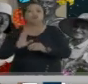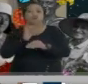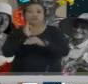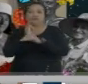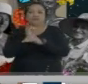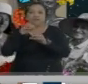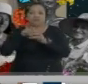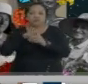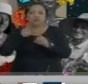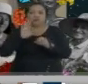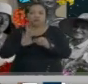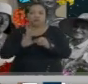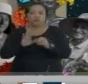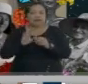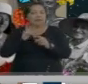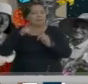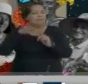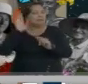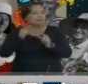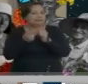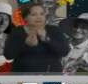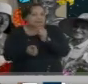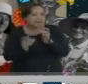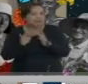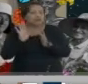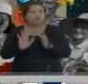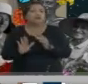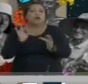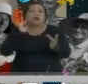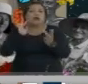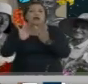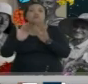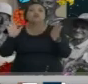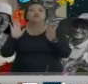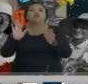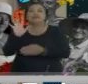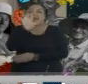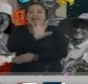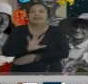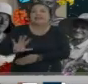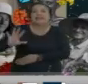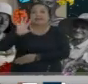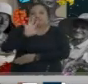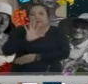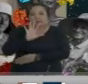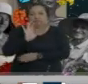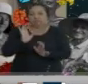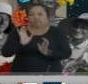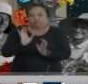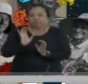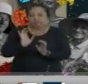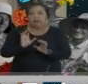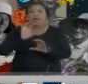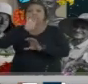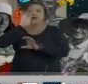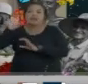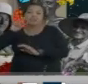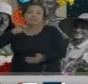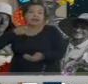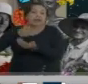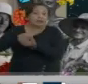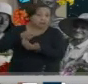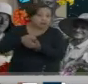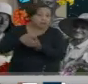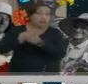peculiaridad de que es una institución exclusivamente regional es decir no hay países accionistas países desarrollados accionistas que